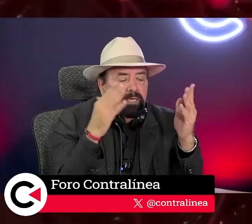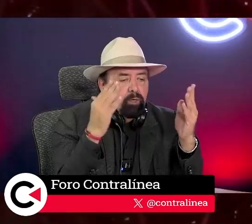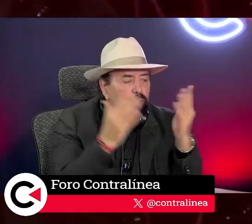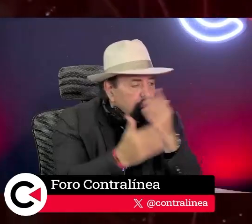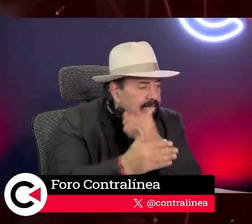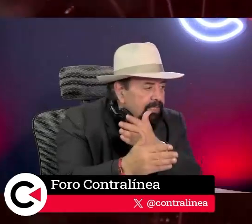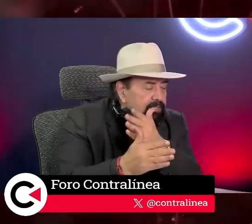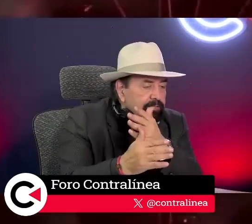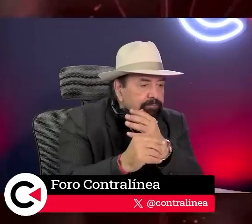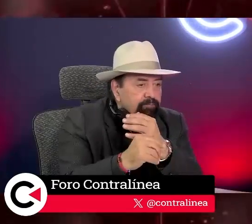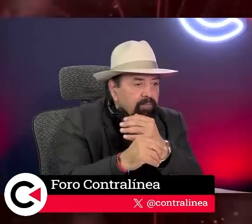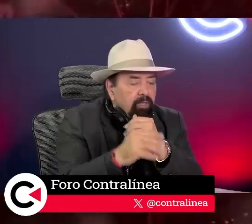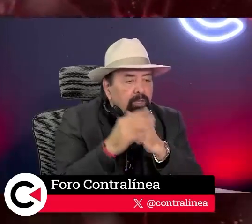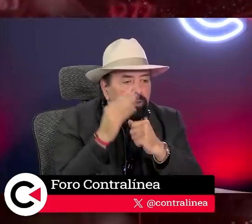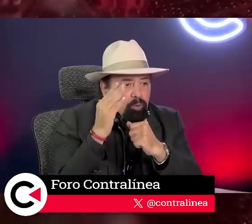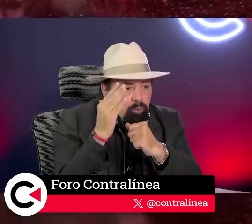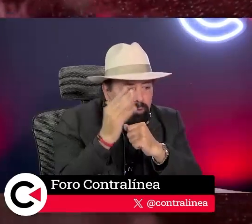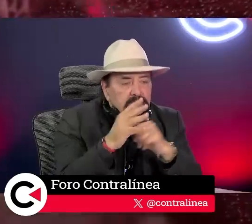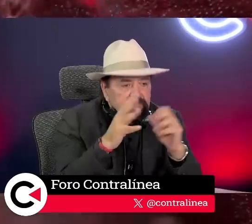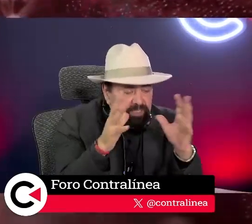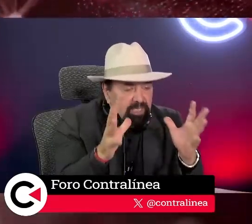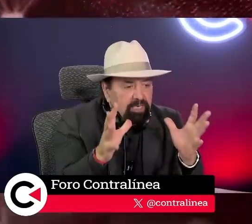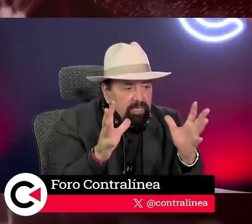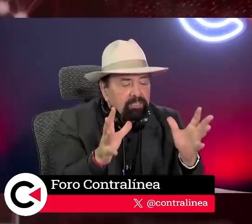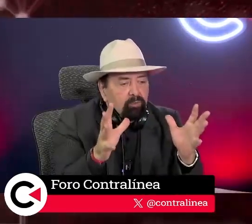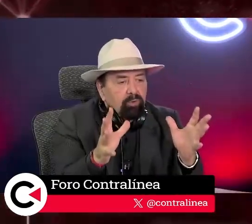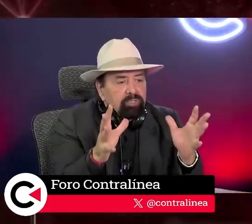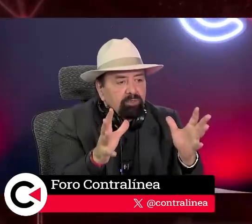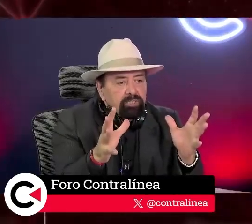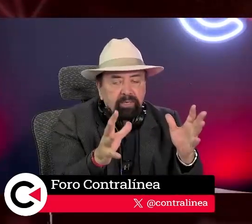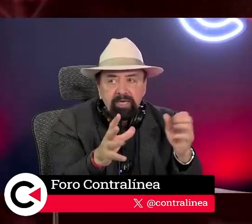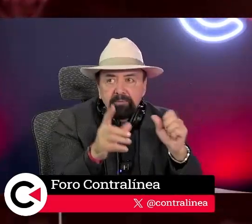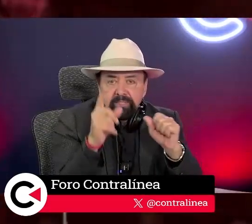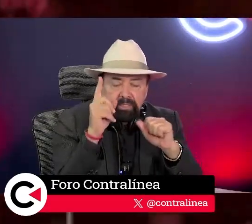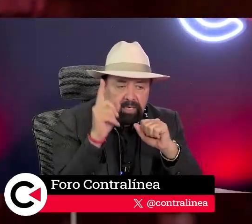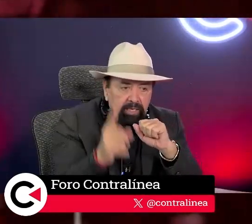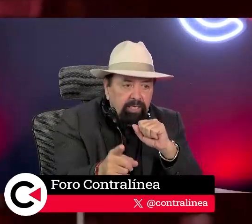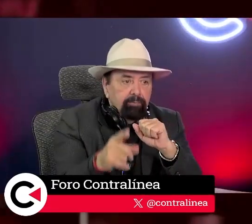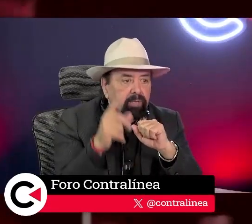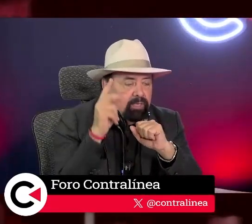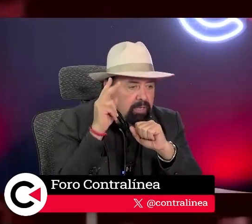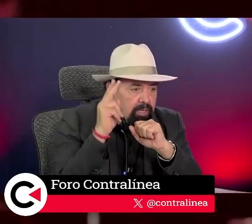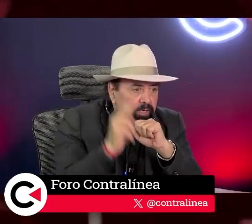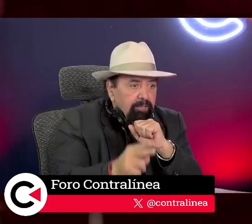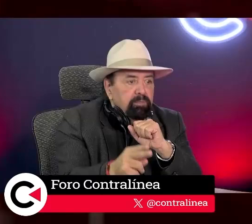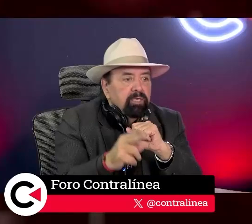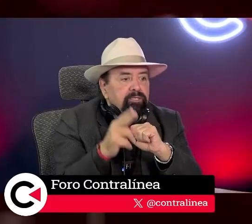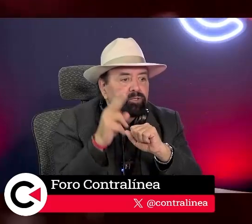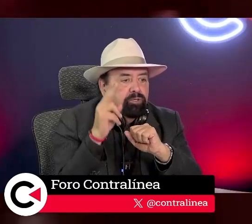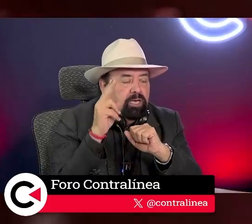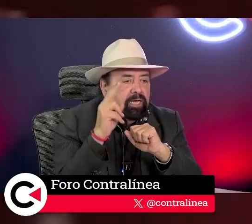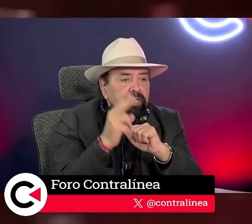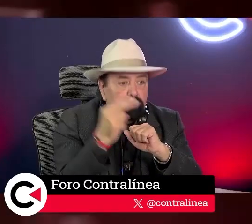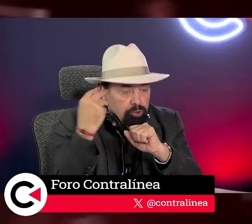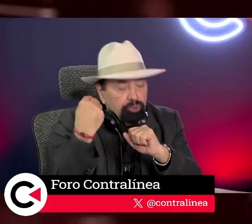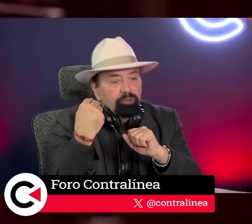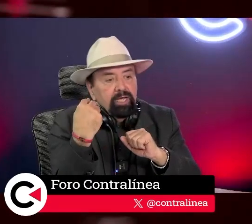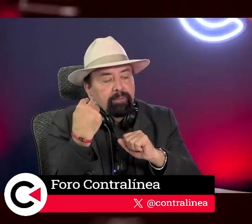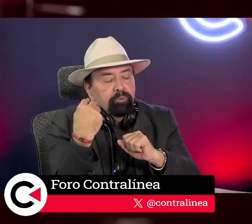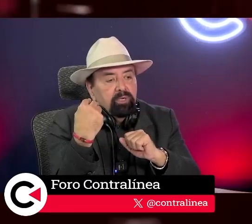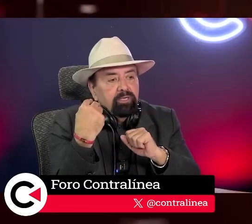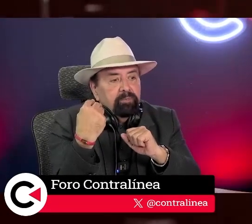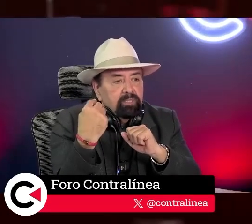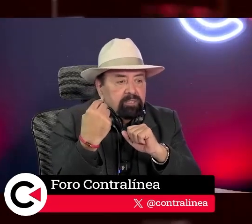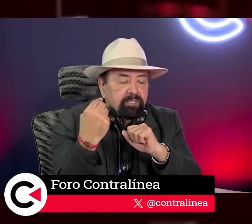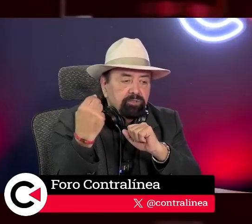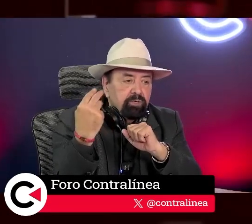presiones cruzadas y sí tienen articulaciones variables. El crimen, la inmigración ilegal